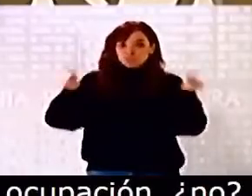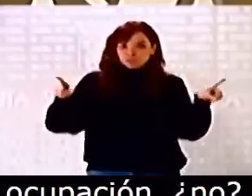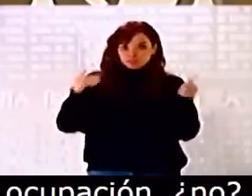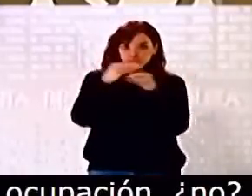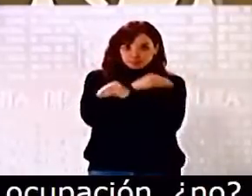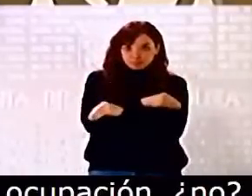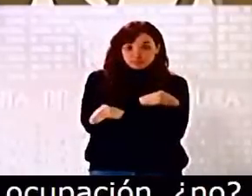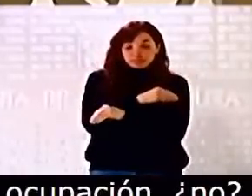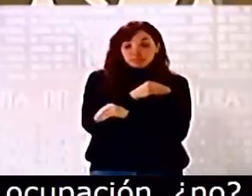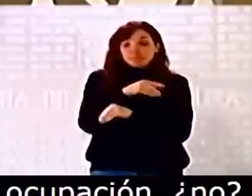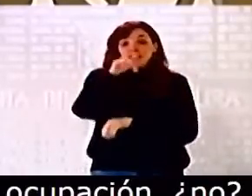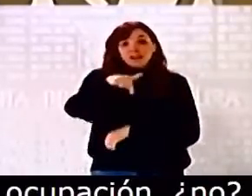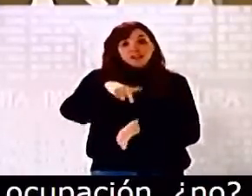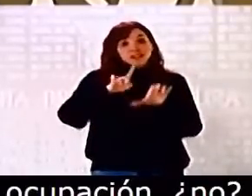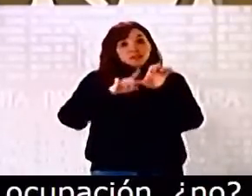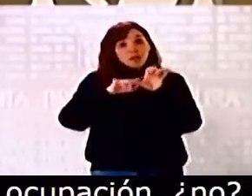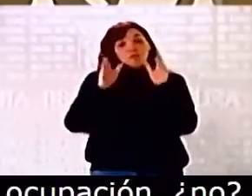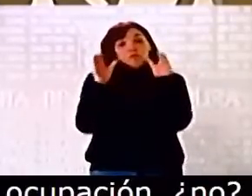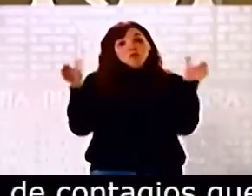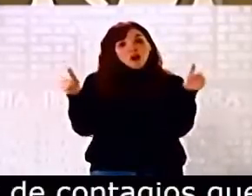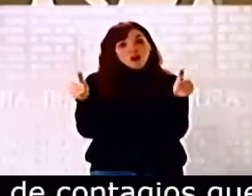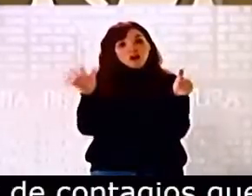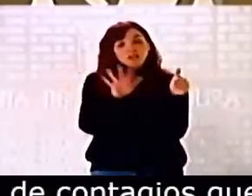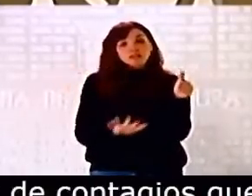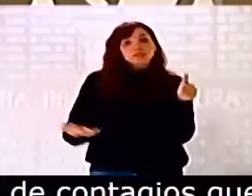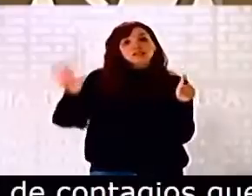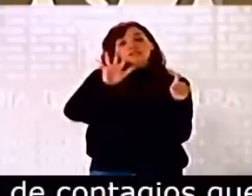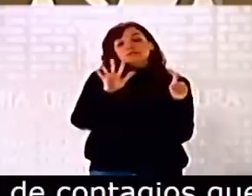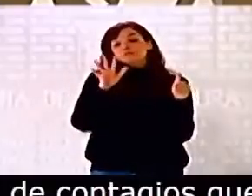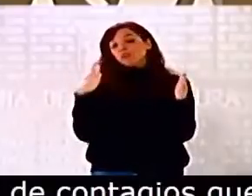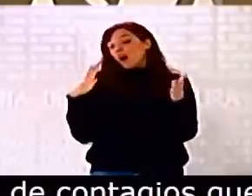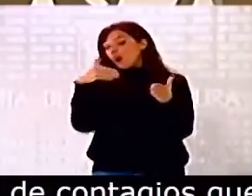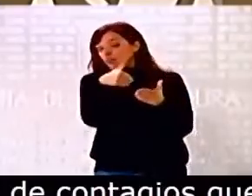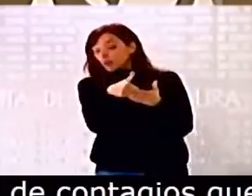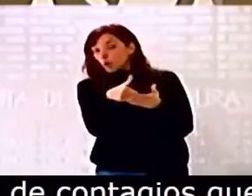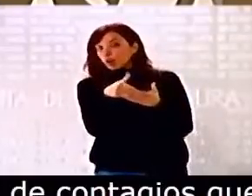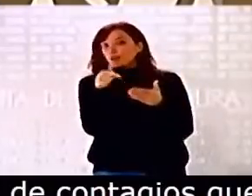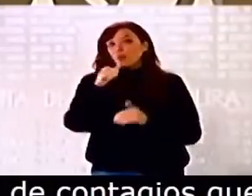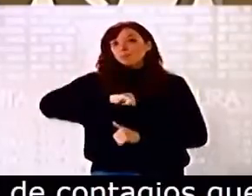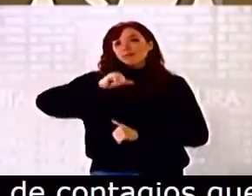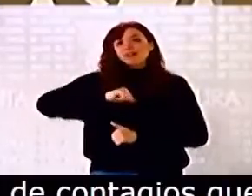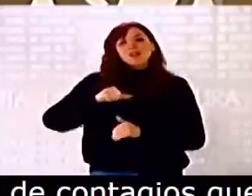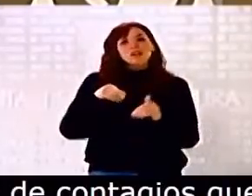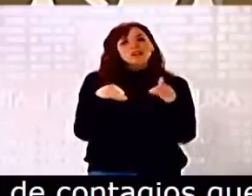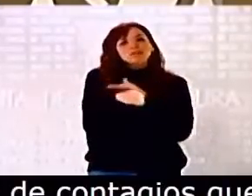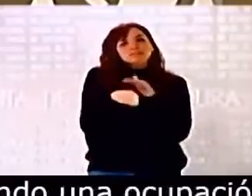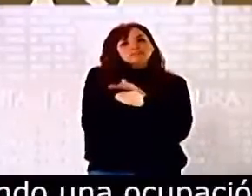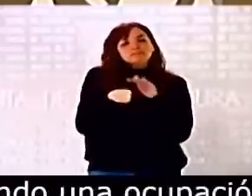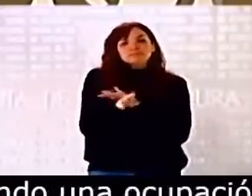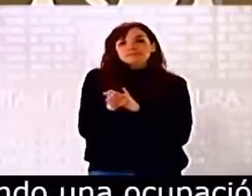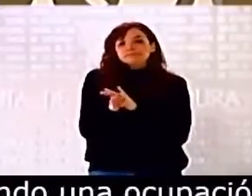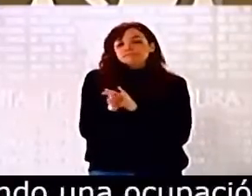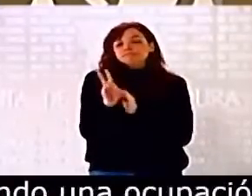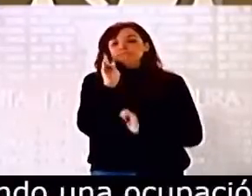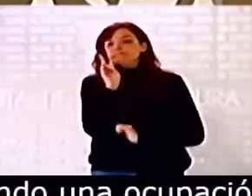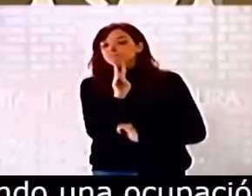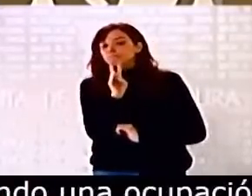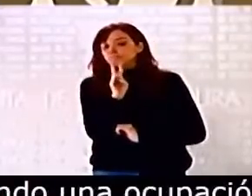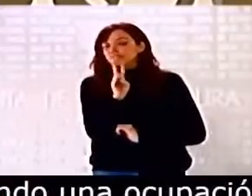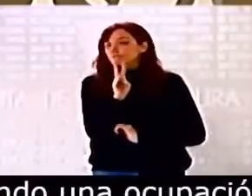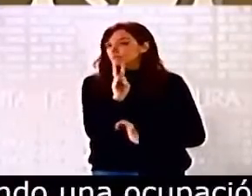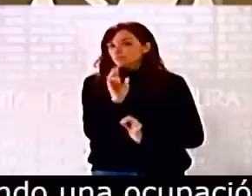contagio que tenemos en Extremadura, de momento estamos teniendo una ocupación hospitalaria que sin duda ninguna preveemos que